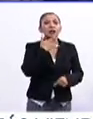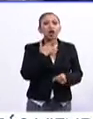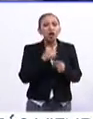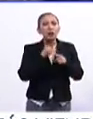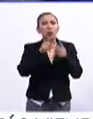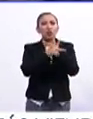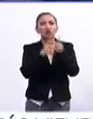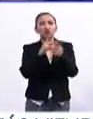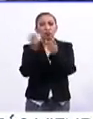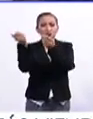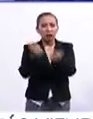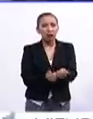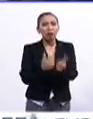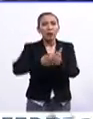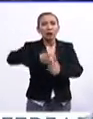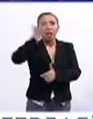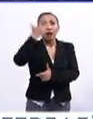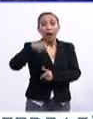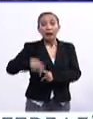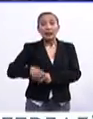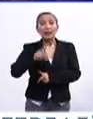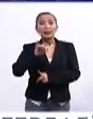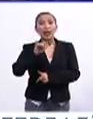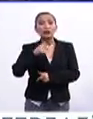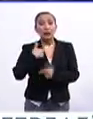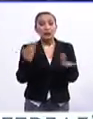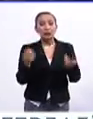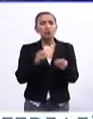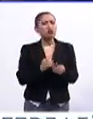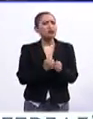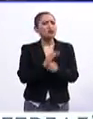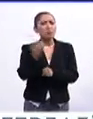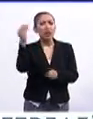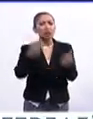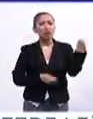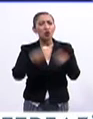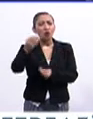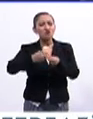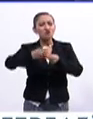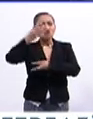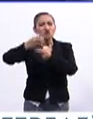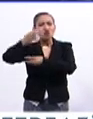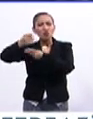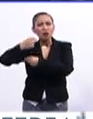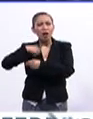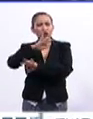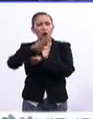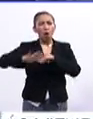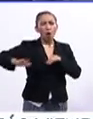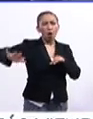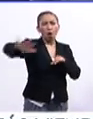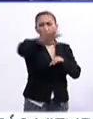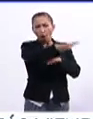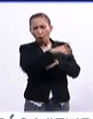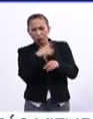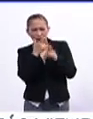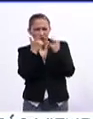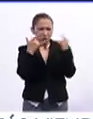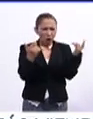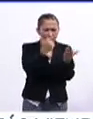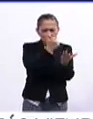gasolina o en productos. ¿Qué está pasando ahorita con los datos? Estamos generando mucha información, muchos datos de todo el trazo que tenemos